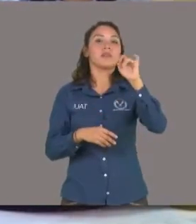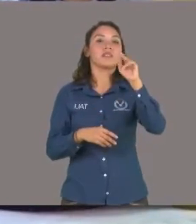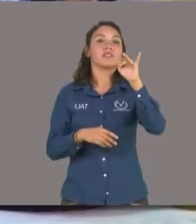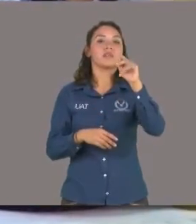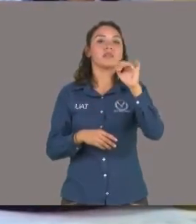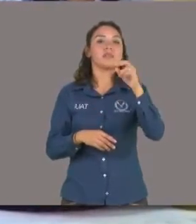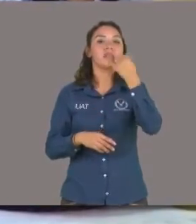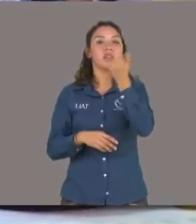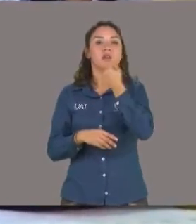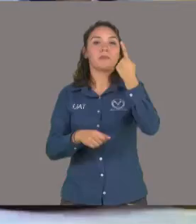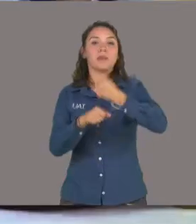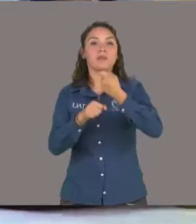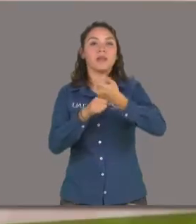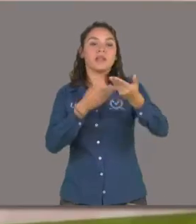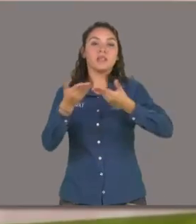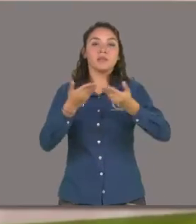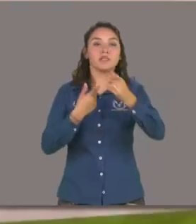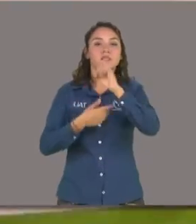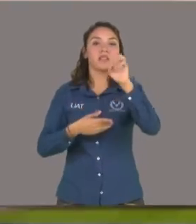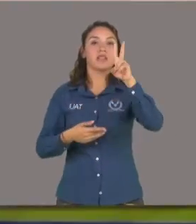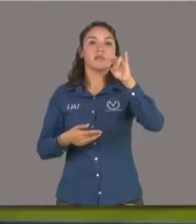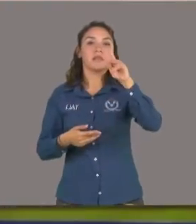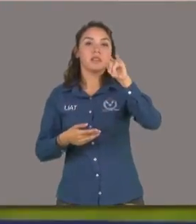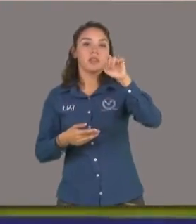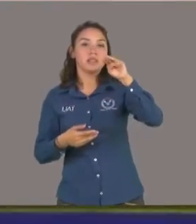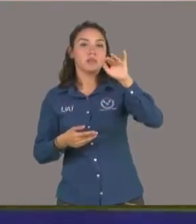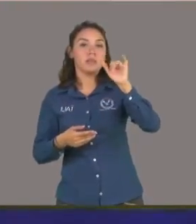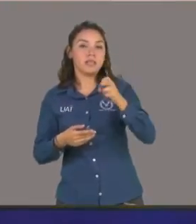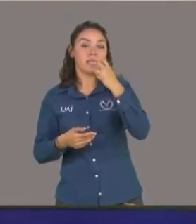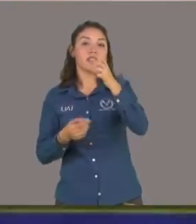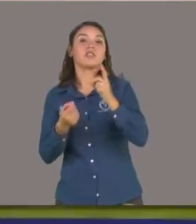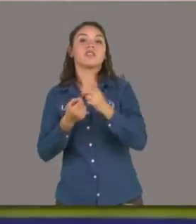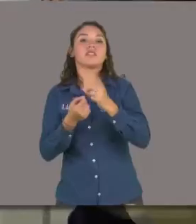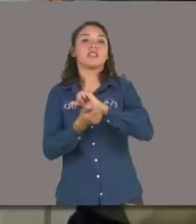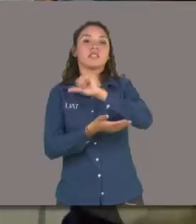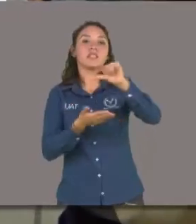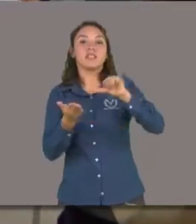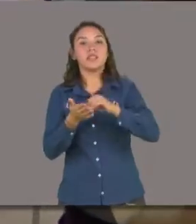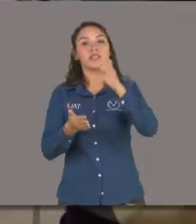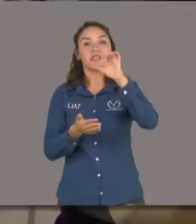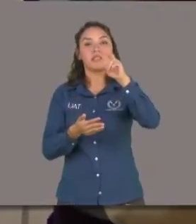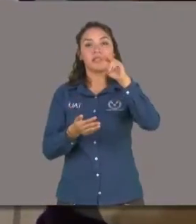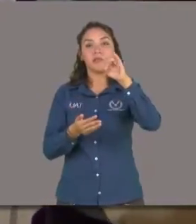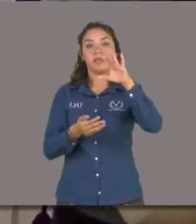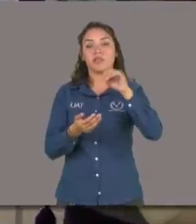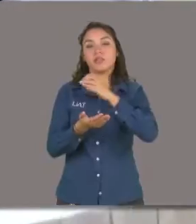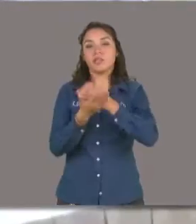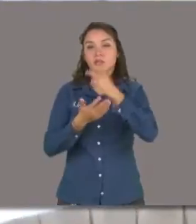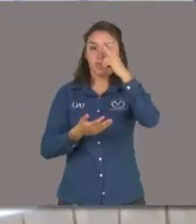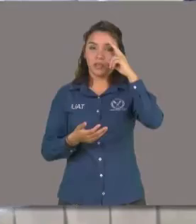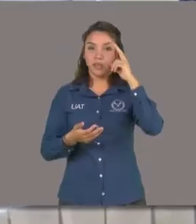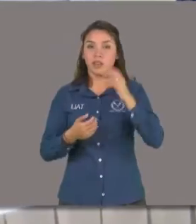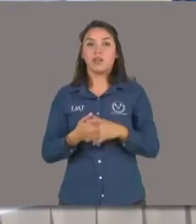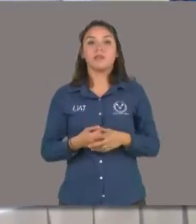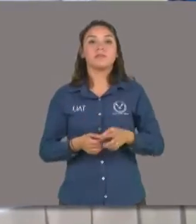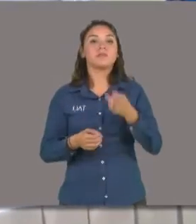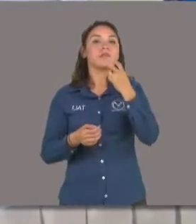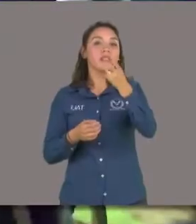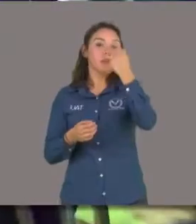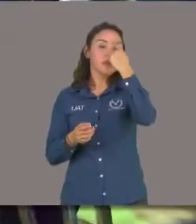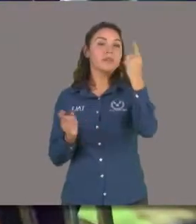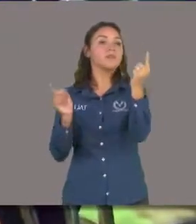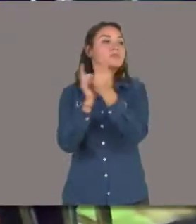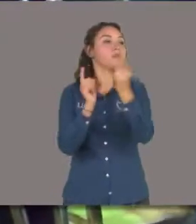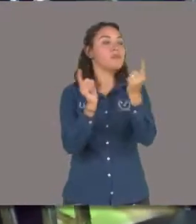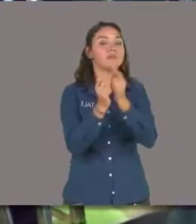de estudios universitarios se coordinó con los distintos niveles de gobierno al tomar papel a través de la Dirección de Participación Estudiantil en la primera entrega de servicios